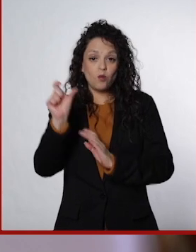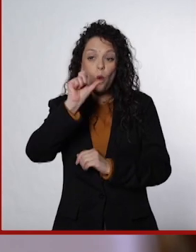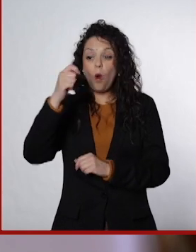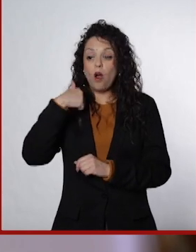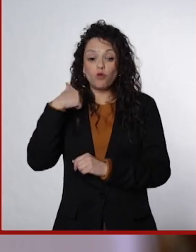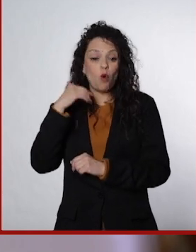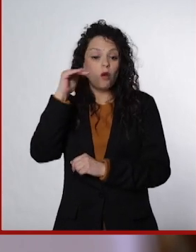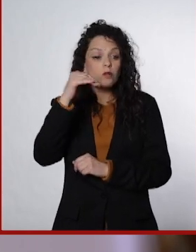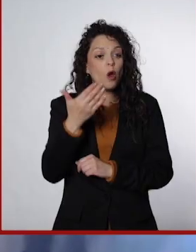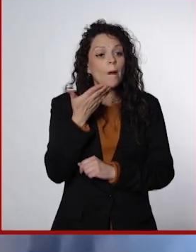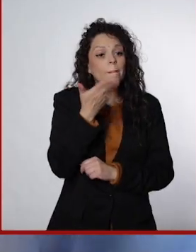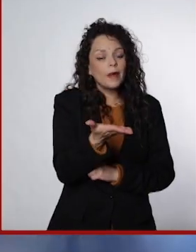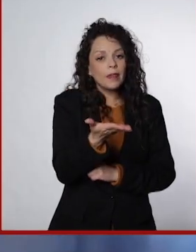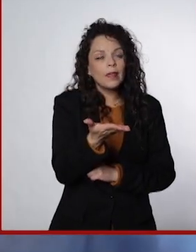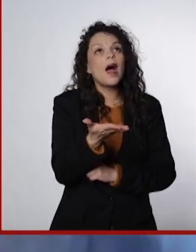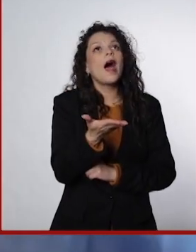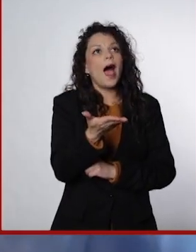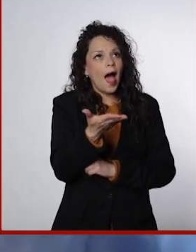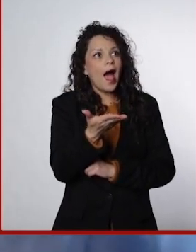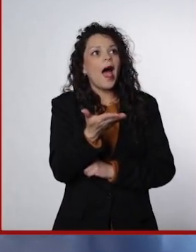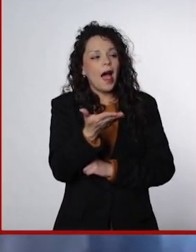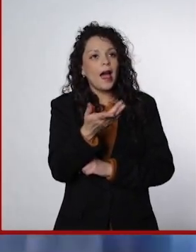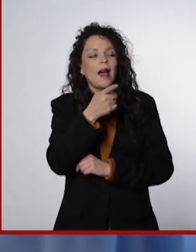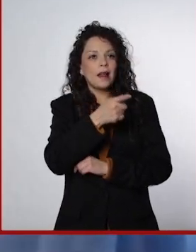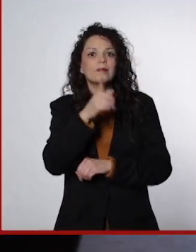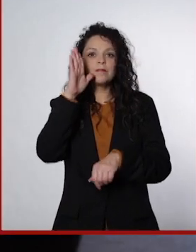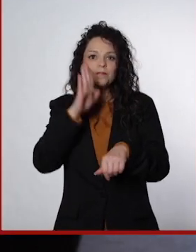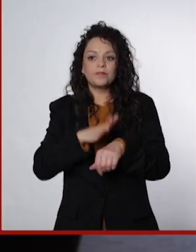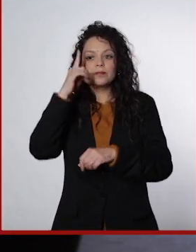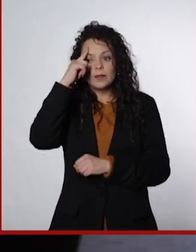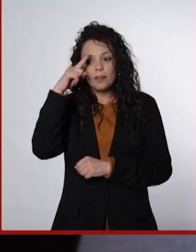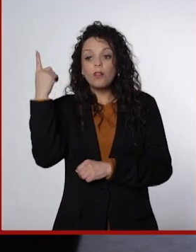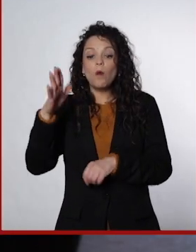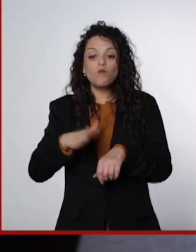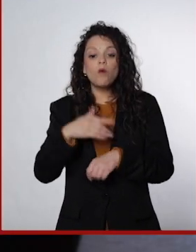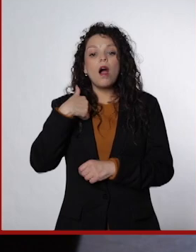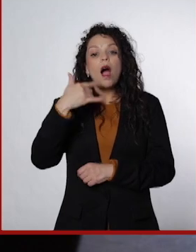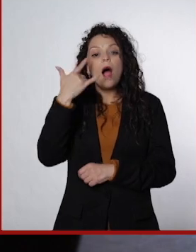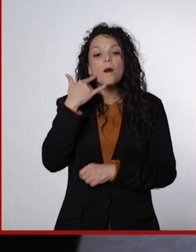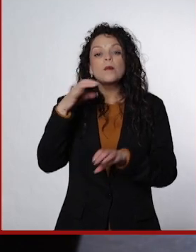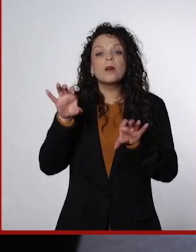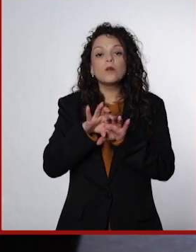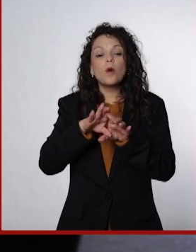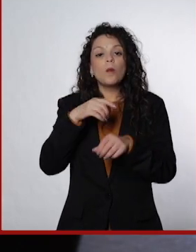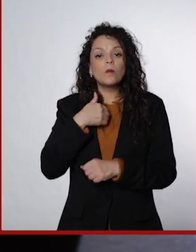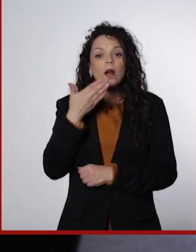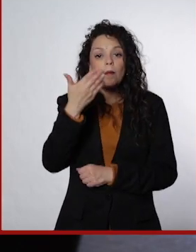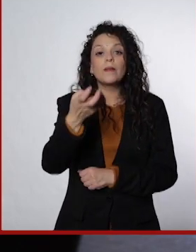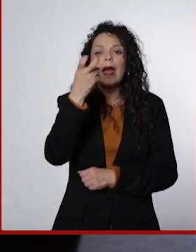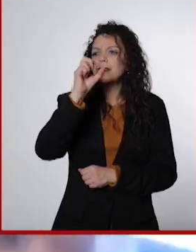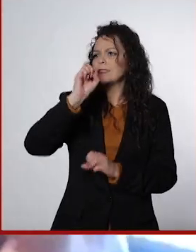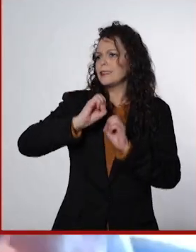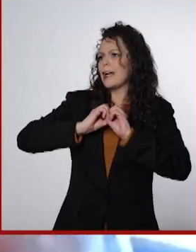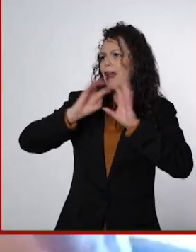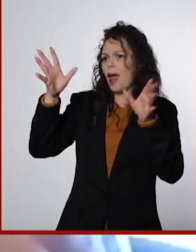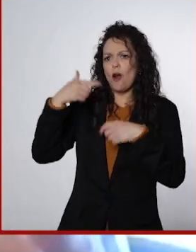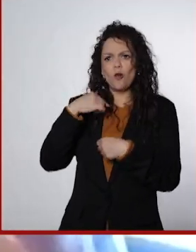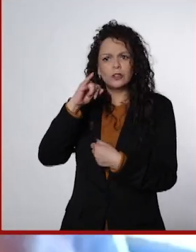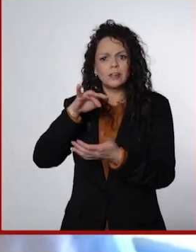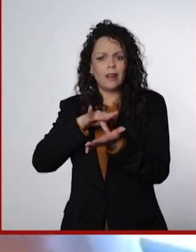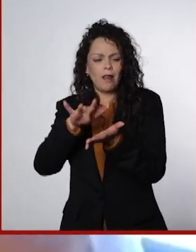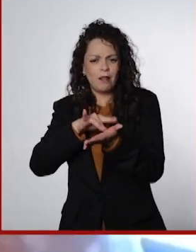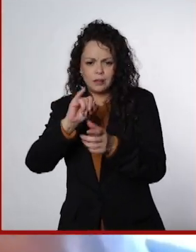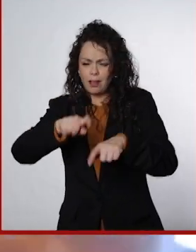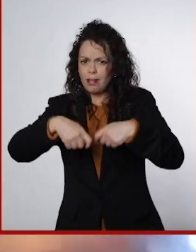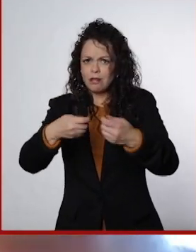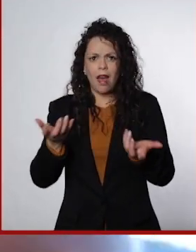Juan Gabriel así me lo enseñó, me nace del corazón contribuir contigo. Es correcto. Y entonces se pide de modo tal